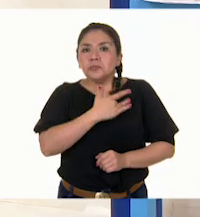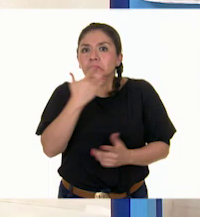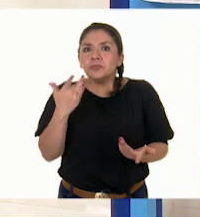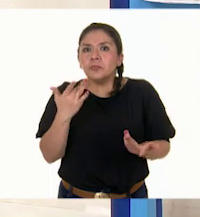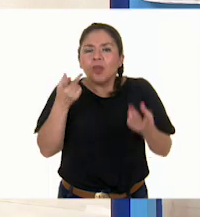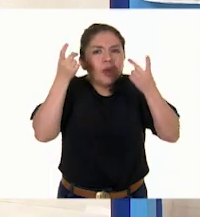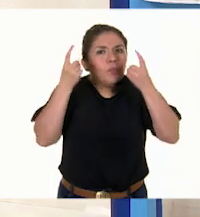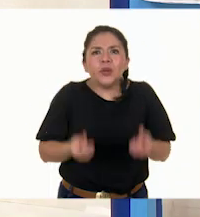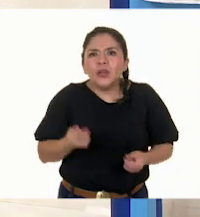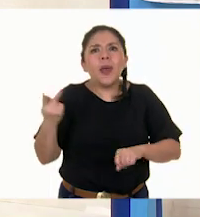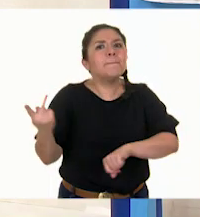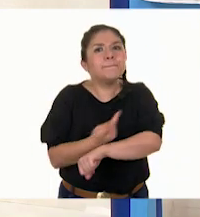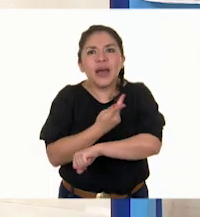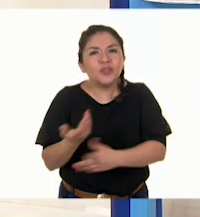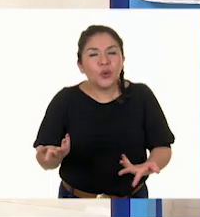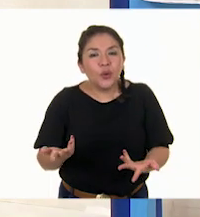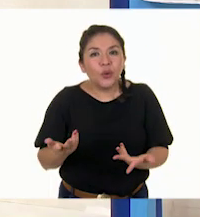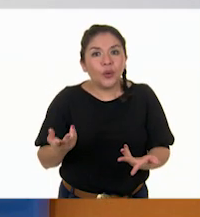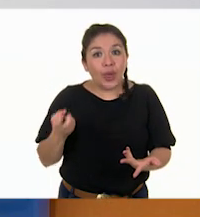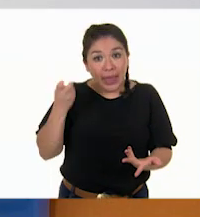¡Uy! No.